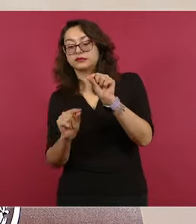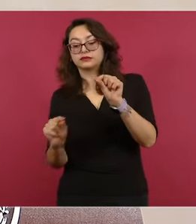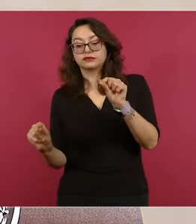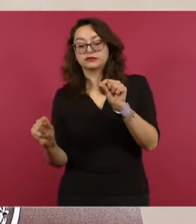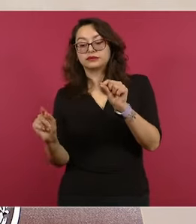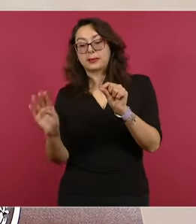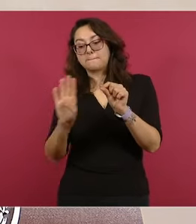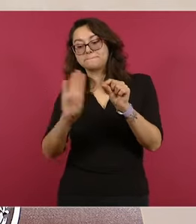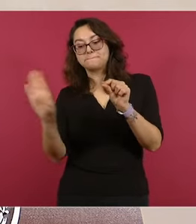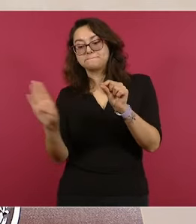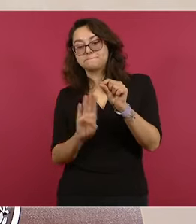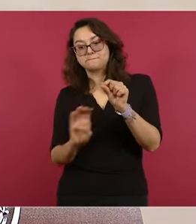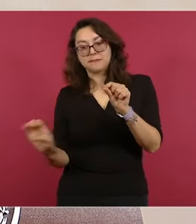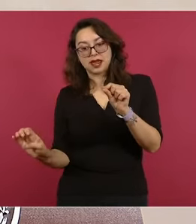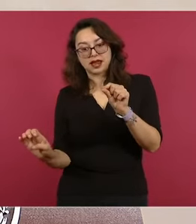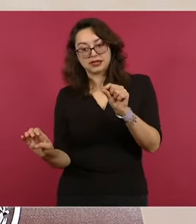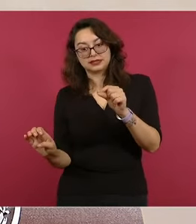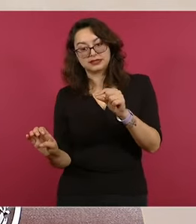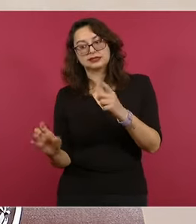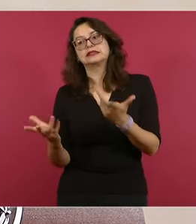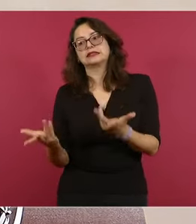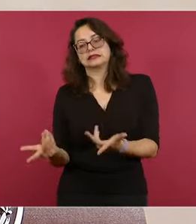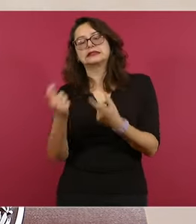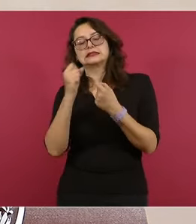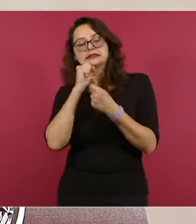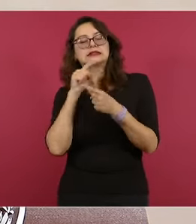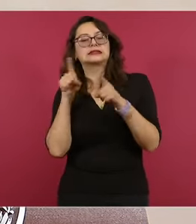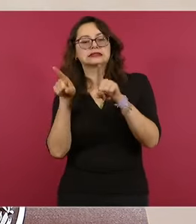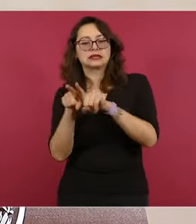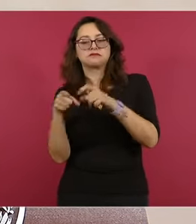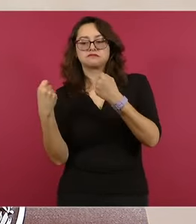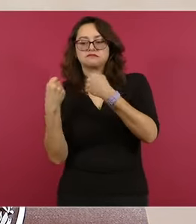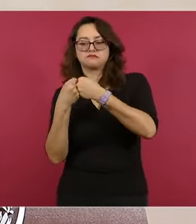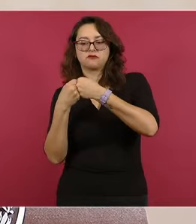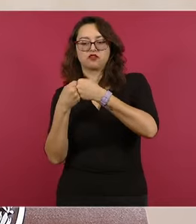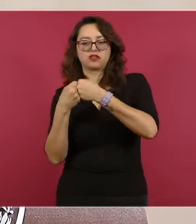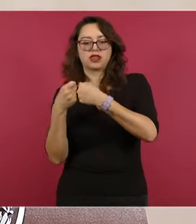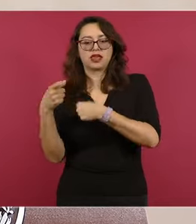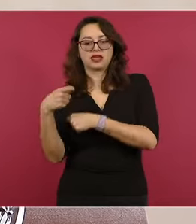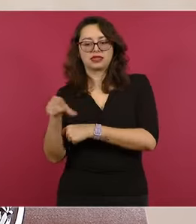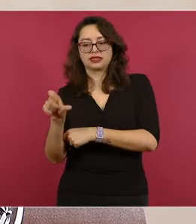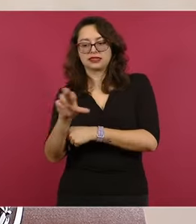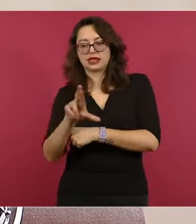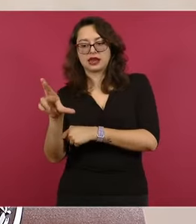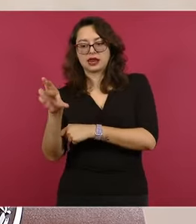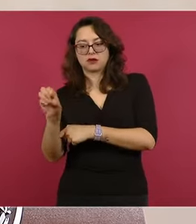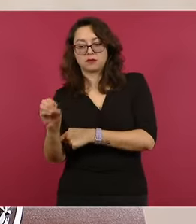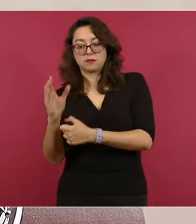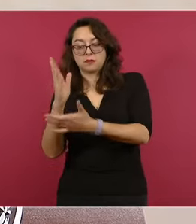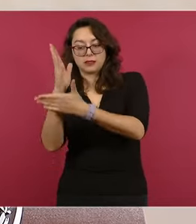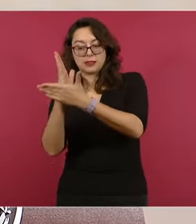otro pueblo hermano que también limita con Quintana Roo, pero hay una parte